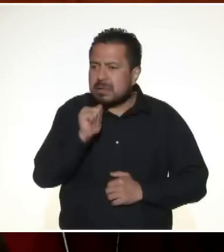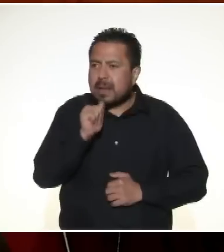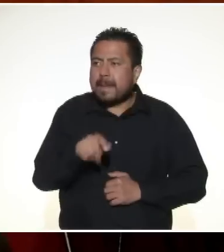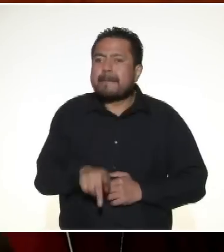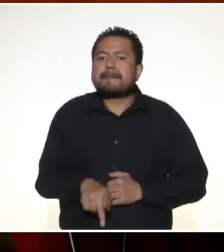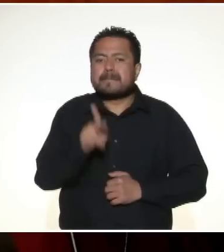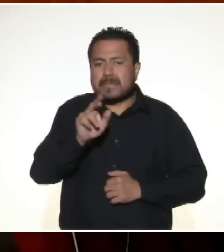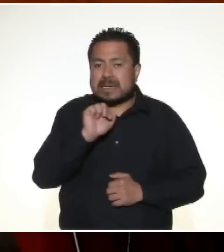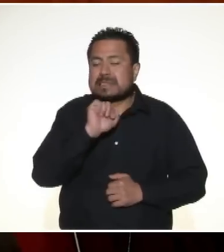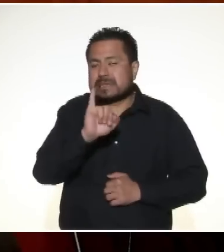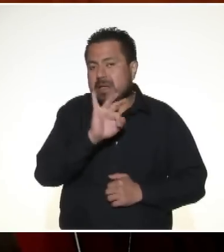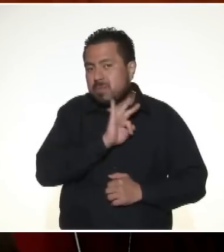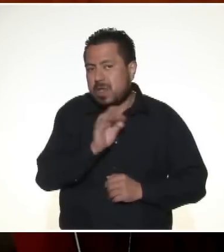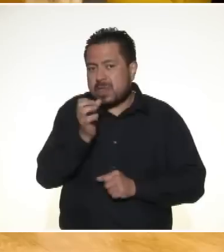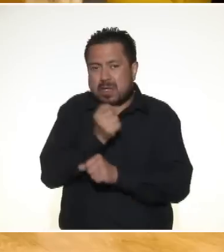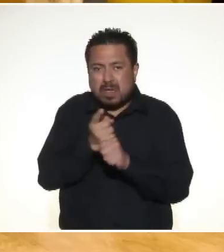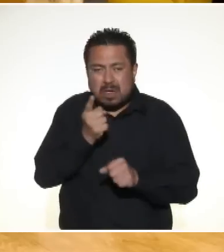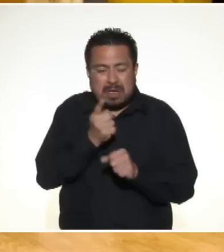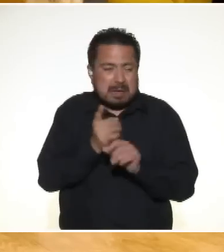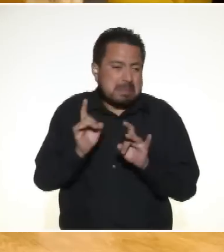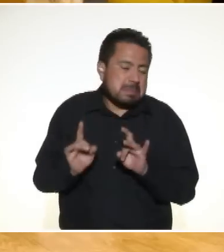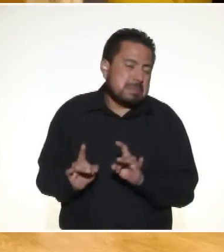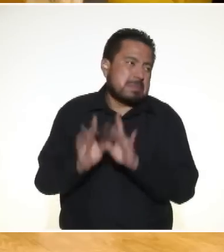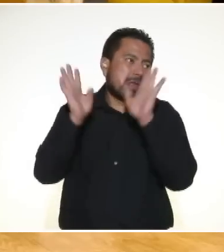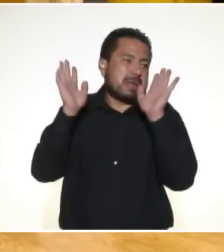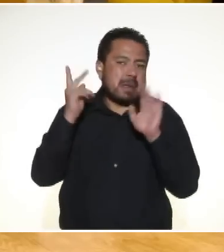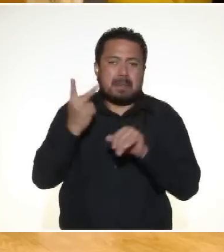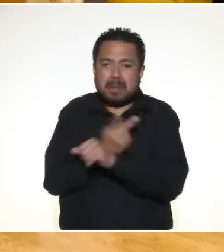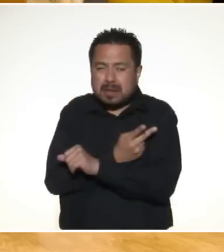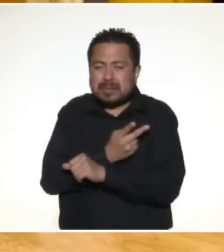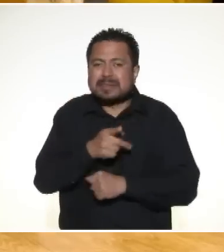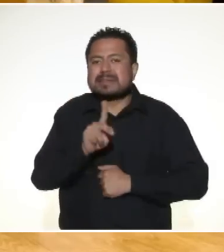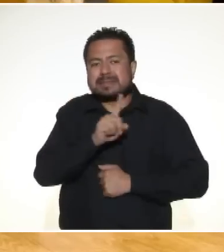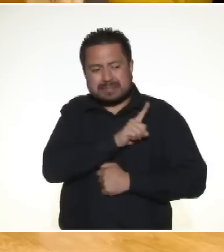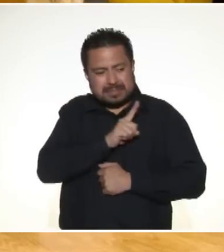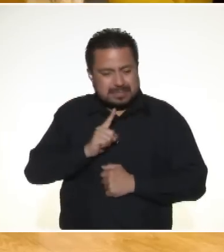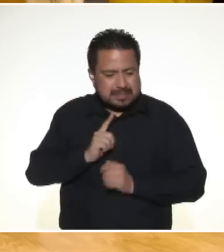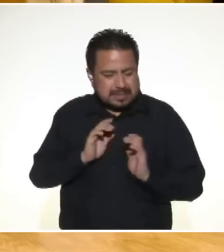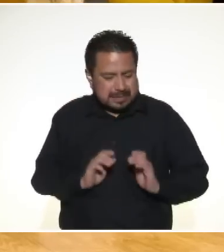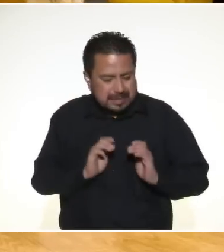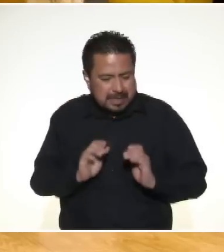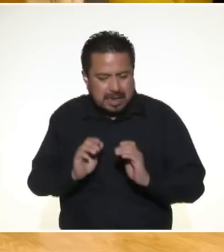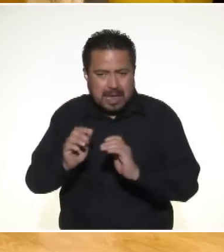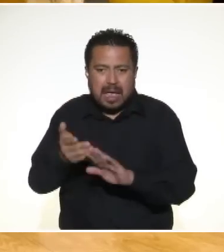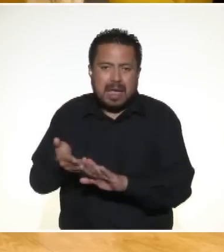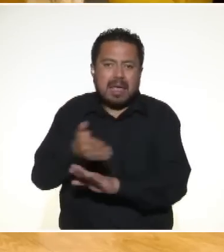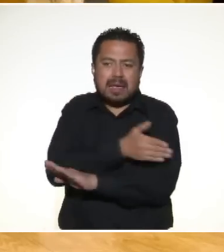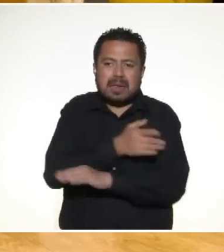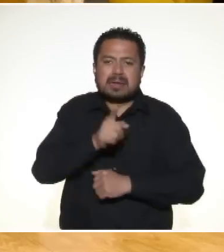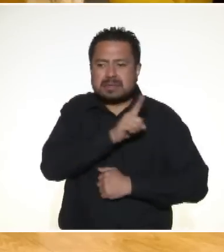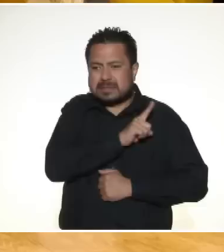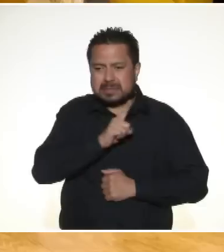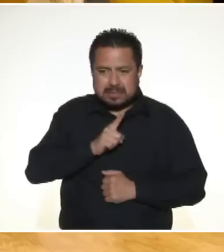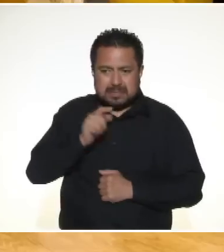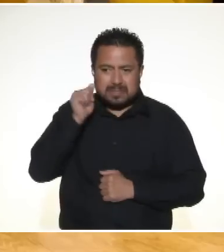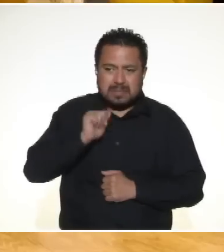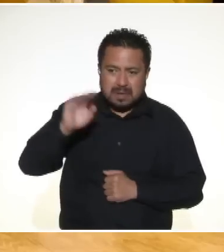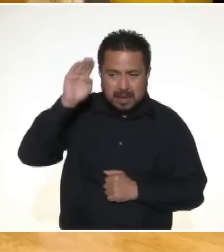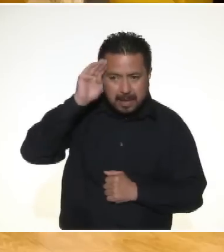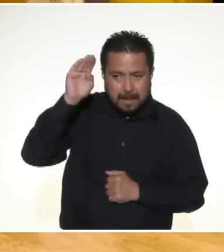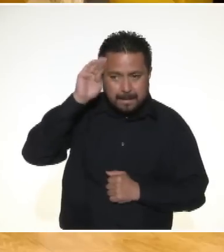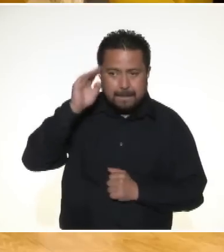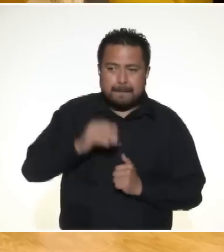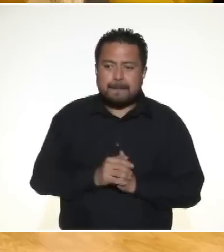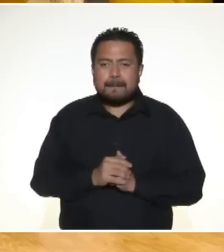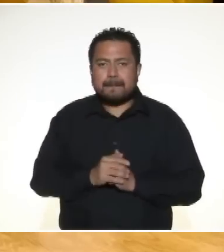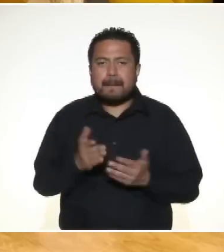sí existe la posibilidad de que este exista. Entonces, estar prevenidos definitivamente es algo que debemos considerar siempre, ¿no? Ahora, en